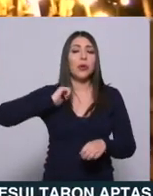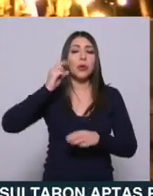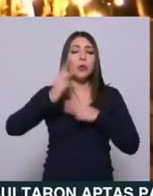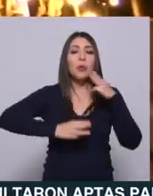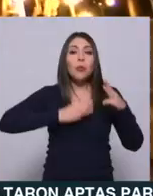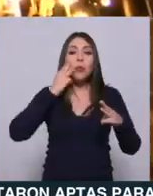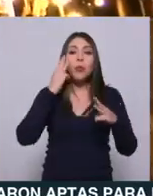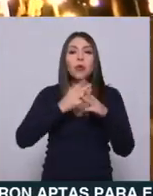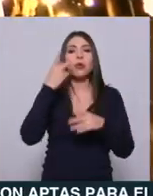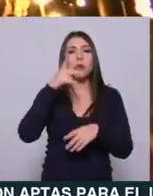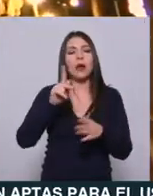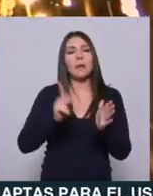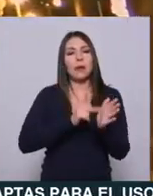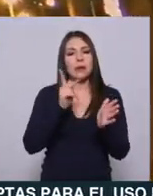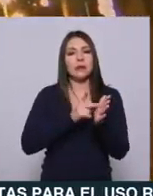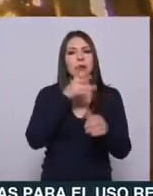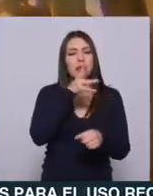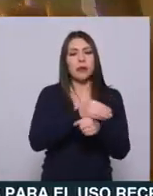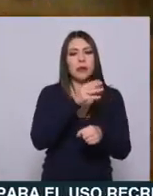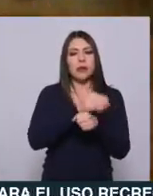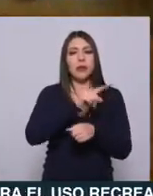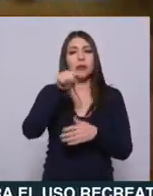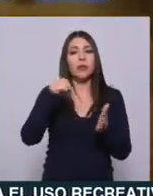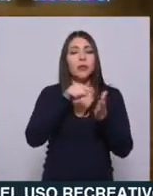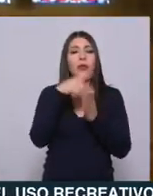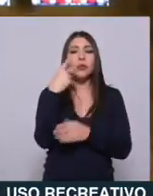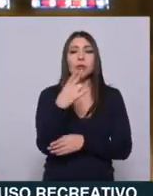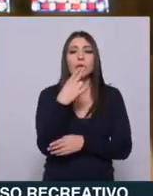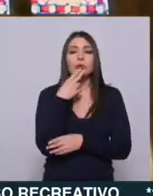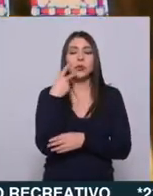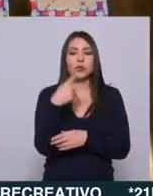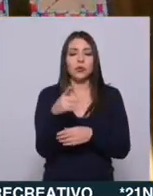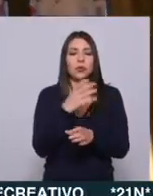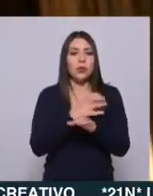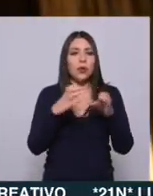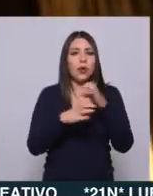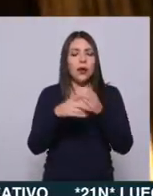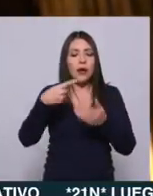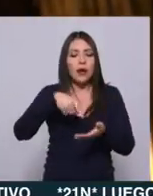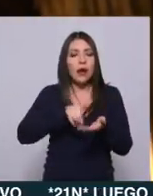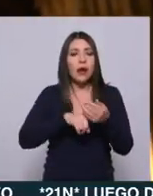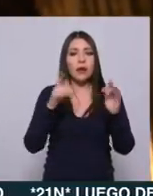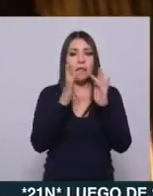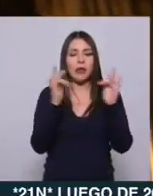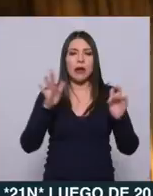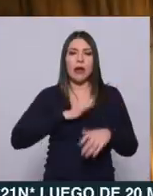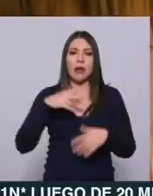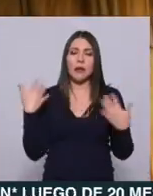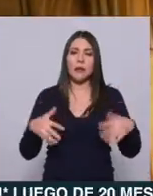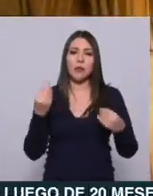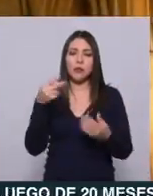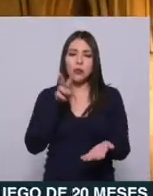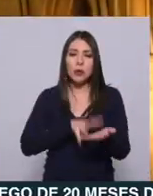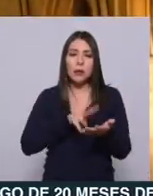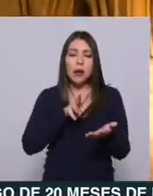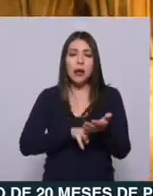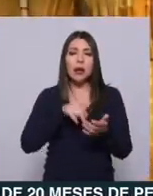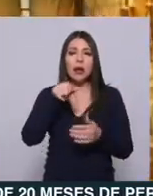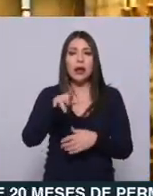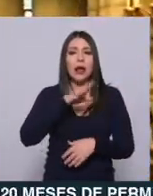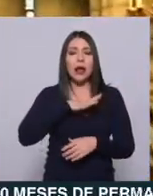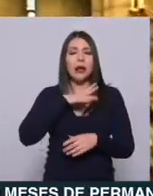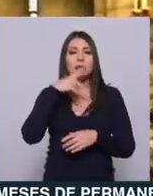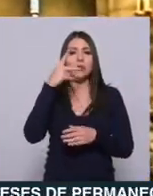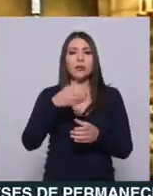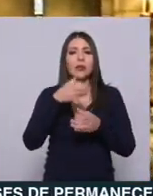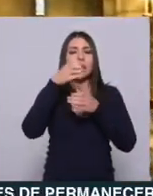Las pérdidas en el patrimonio cultural francés son invaluables. Solo por mencionar algunas obras, en el altar principal de Notre Dame se encontraba la escultura de